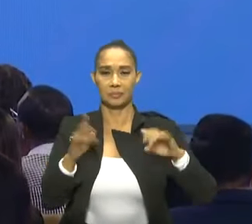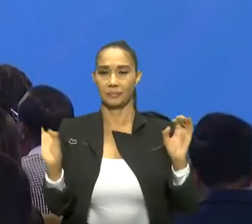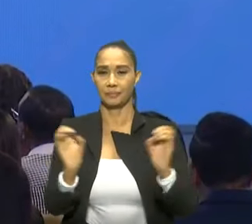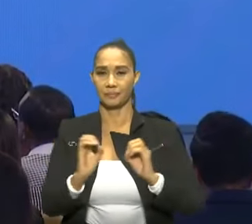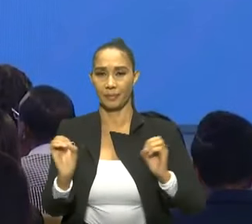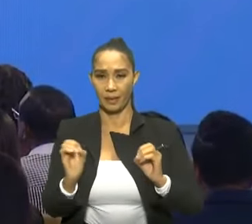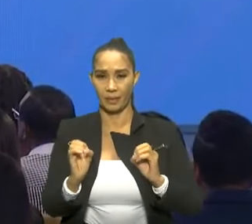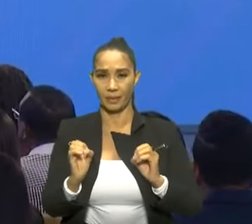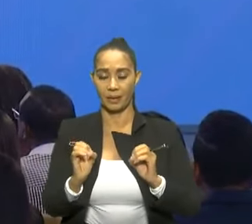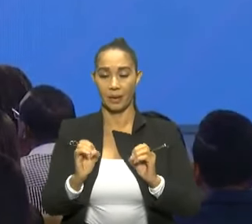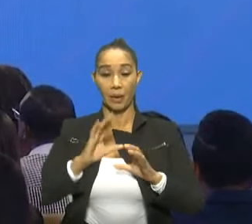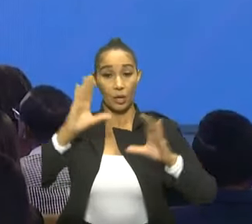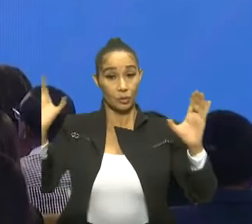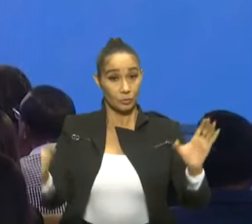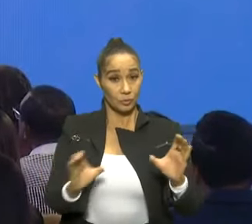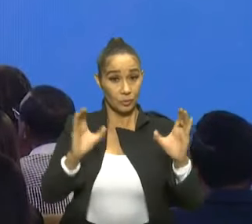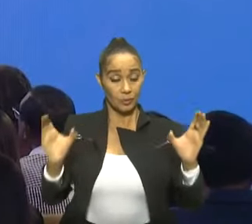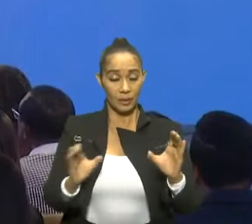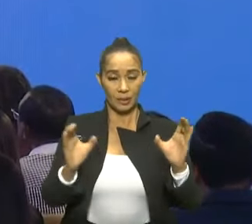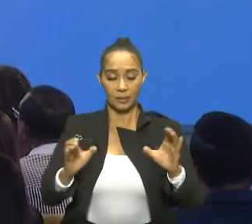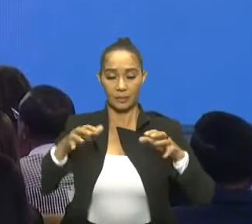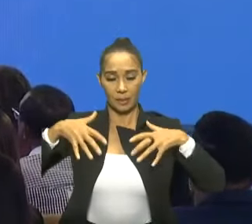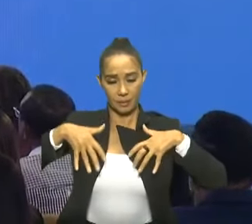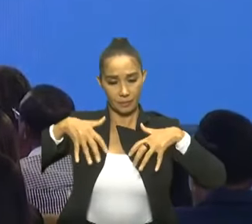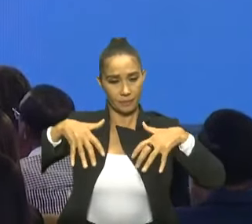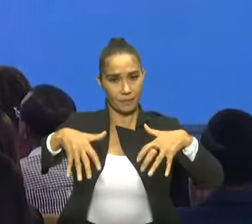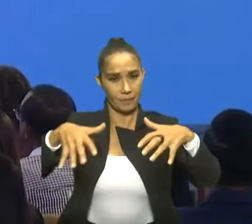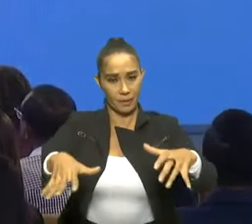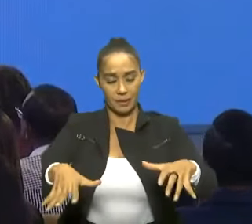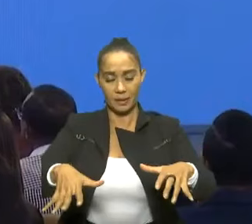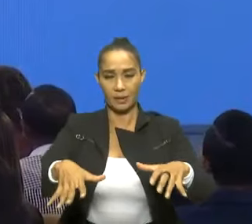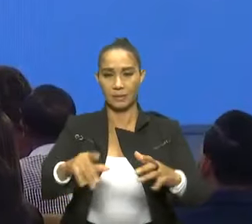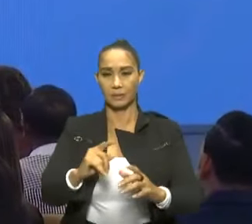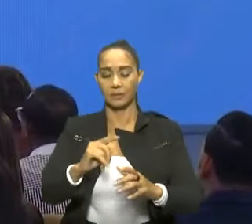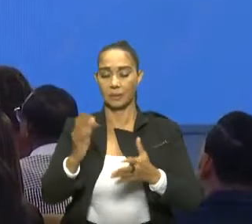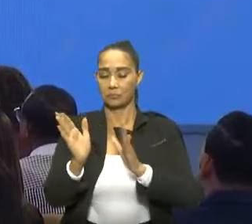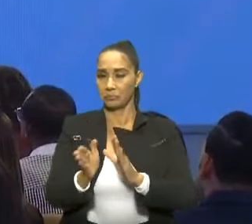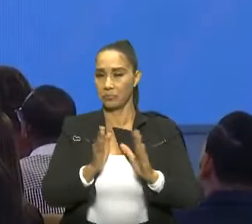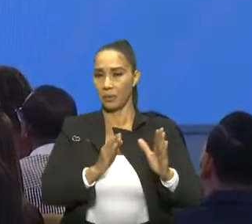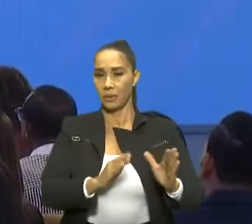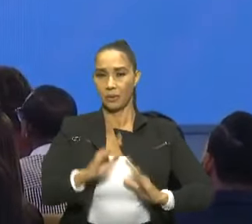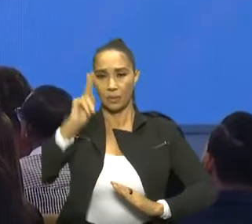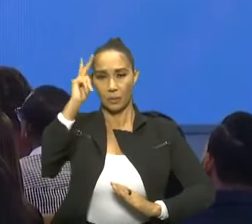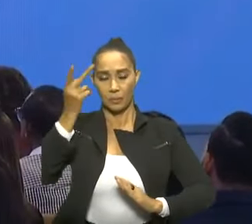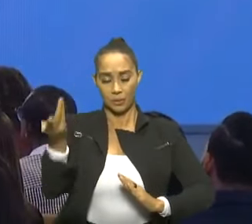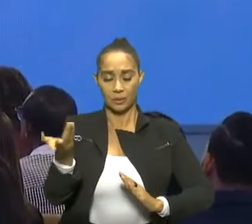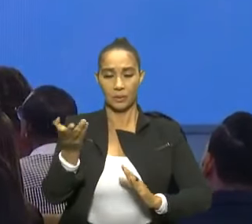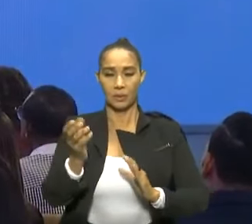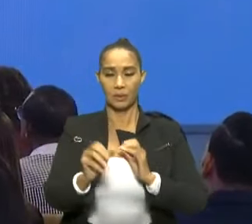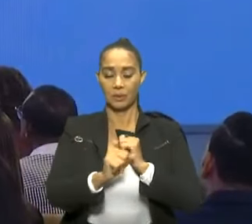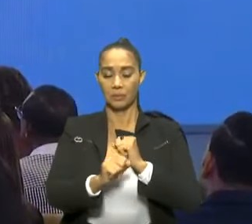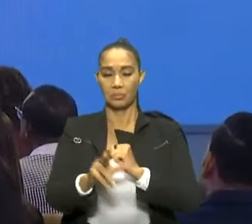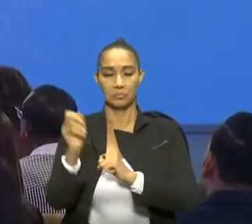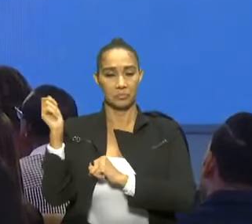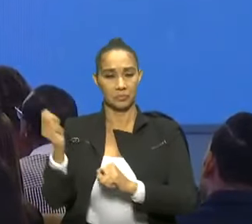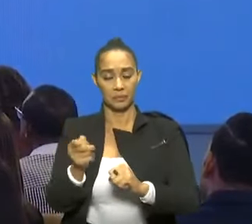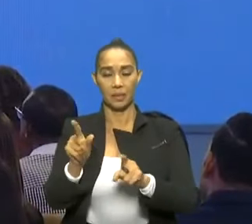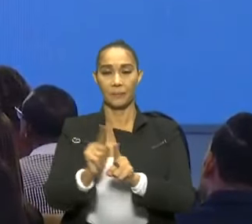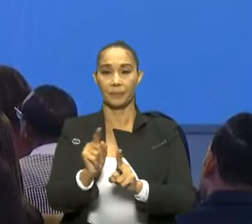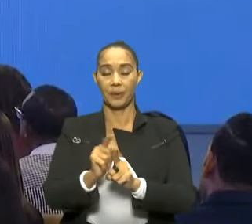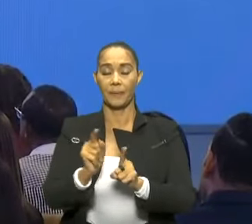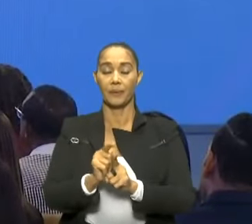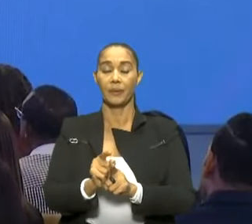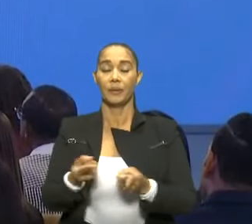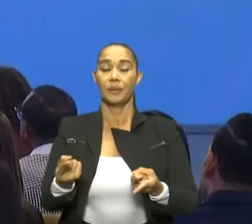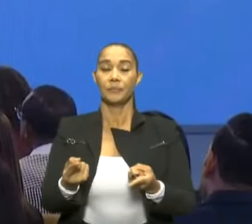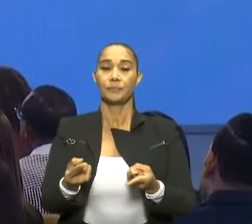incidente. Hemos realizado marchas, caravanas, las realizamos durante el proceso de la alcaldía y los